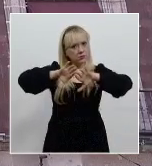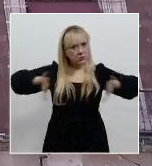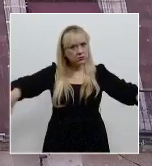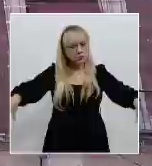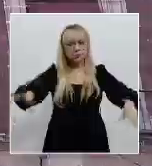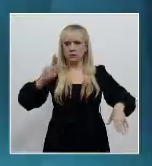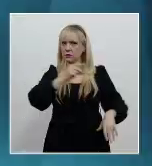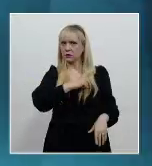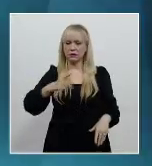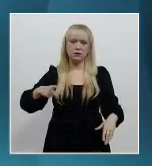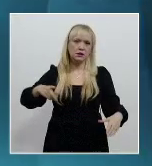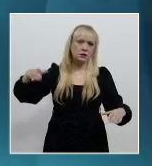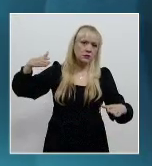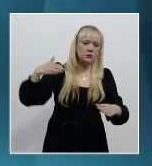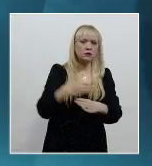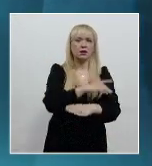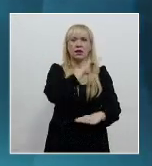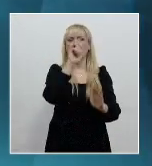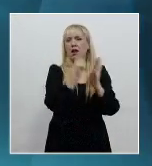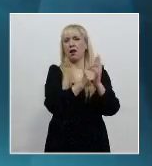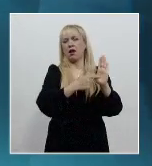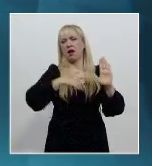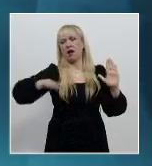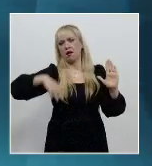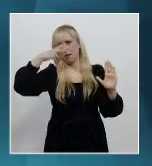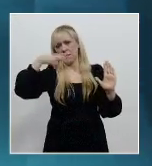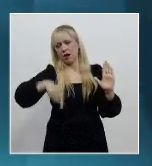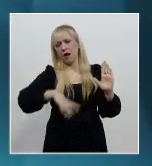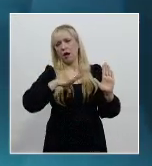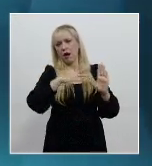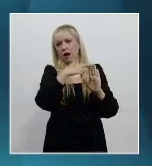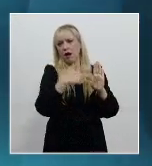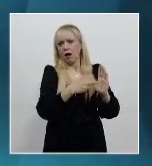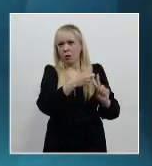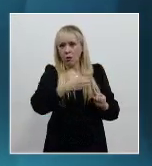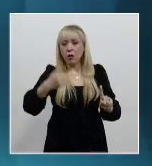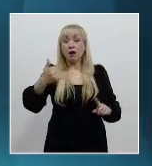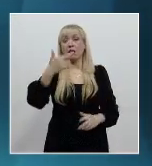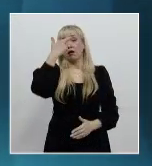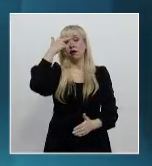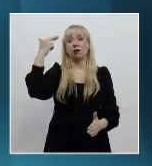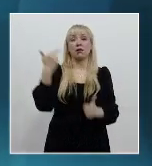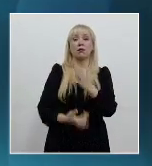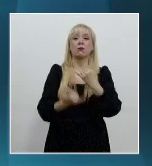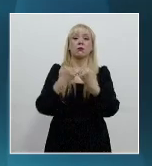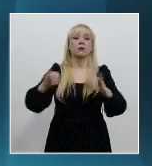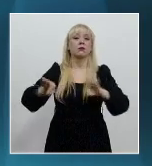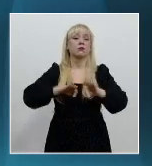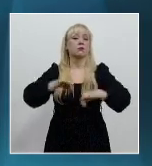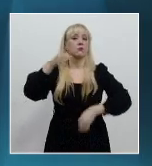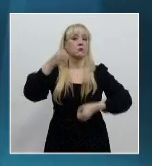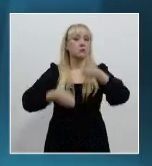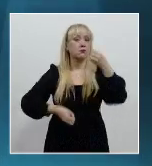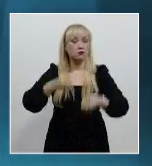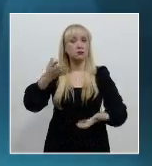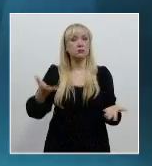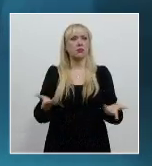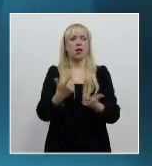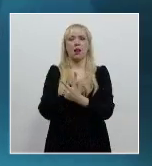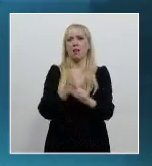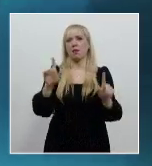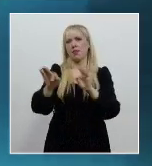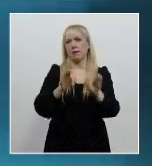la soberanía de los estados e interfieren indebidamente con la independencia judicial y con el libre ejercicio de